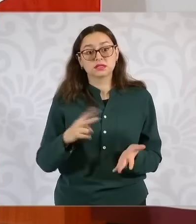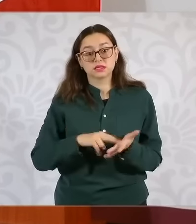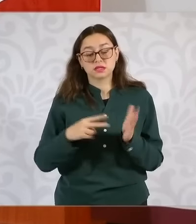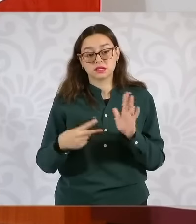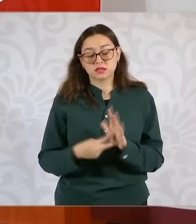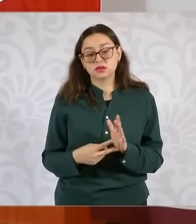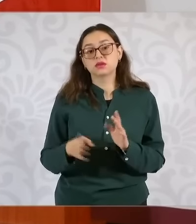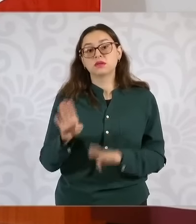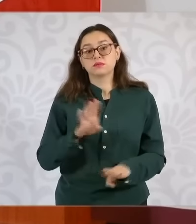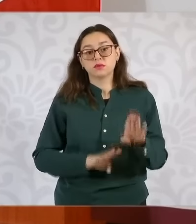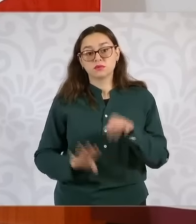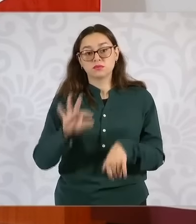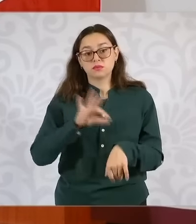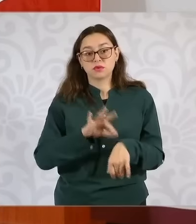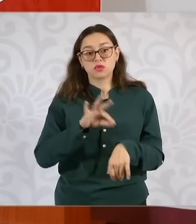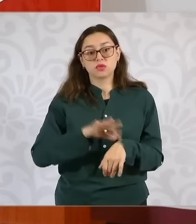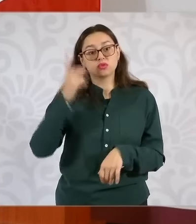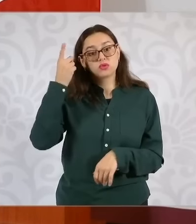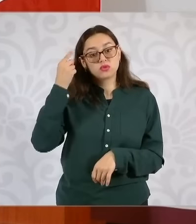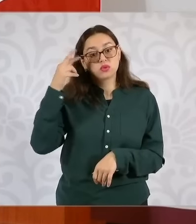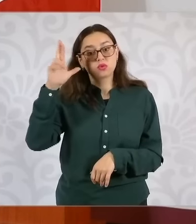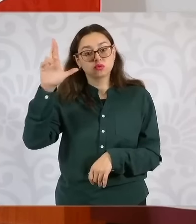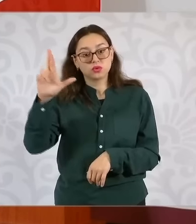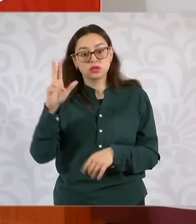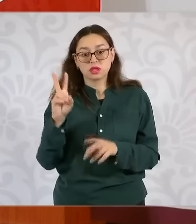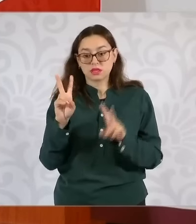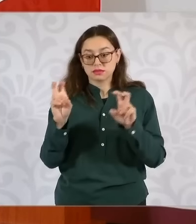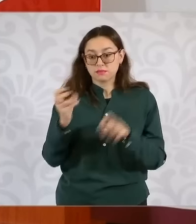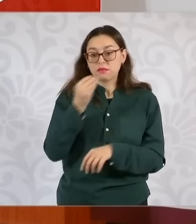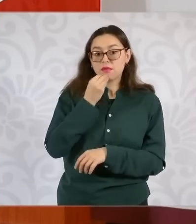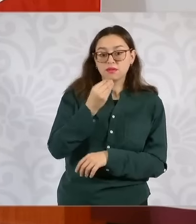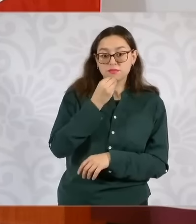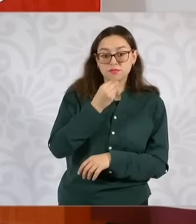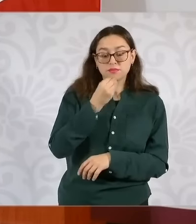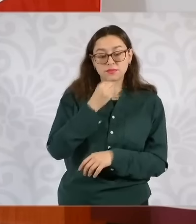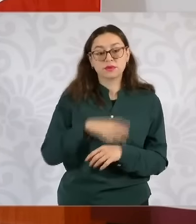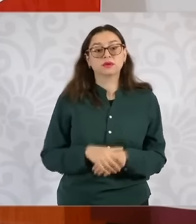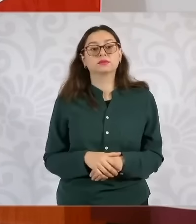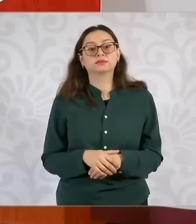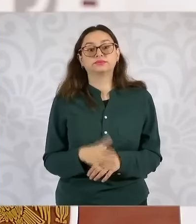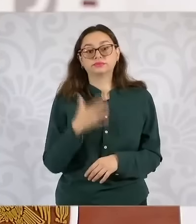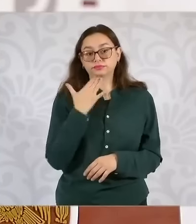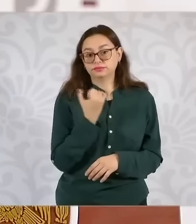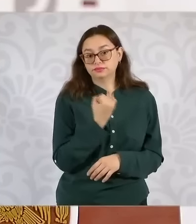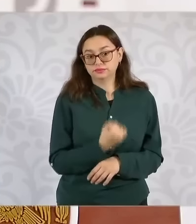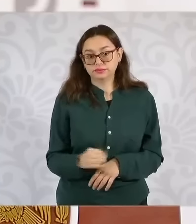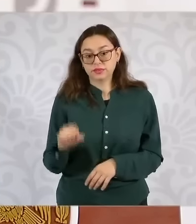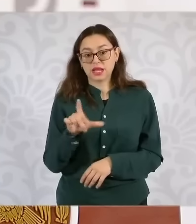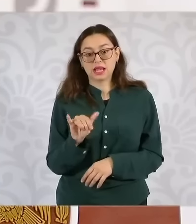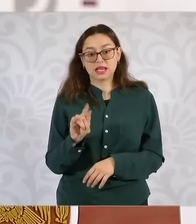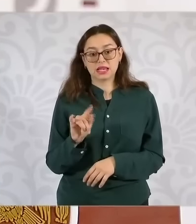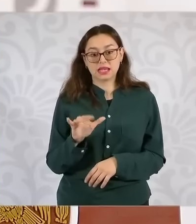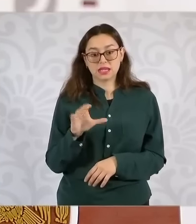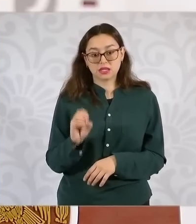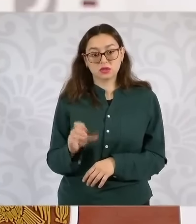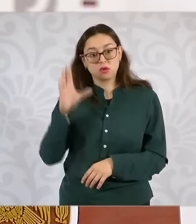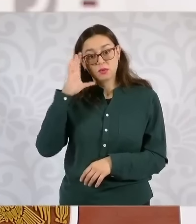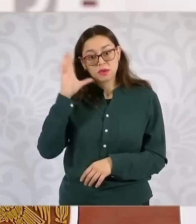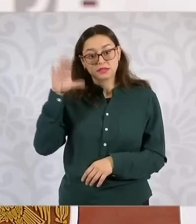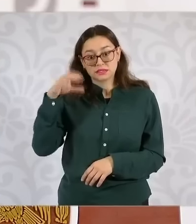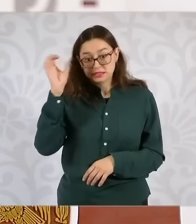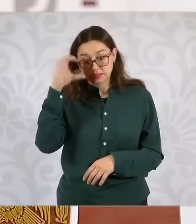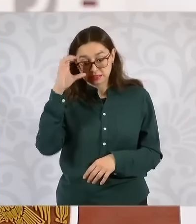biomédica, doctorados en tecnología de alimentos funcionales, especialidad en cadena de valor de litio, maestría en ciencia de